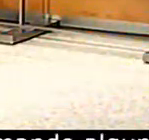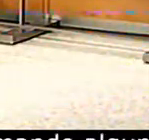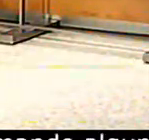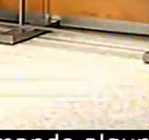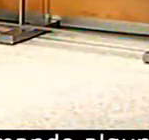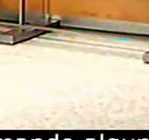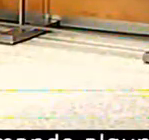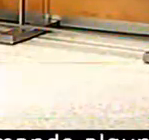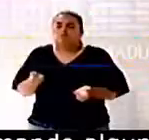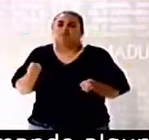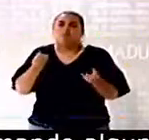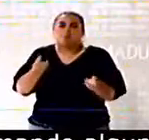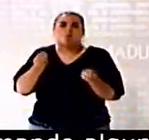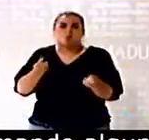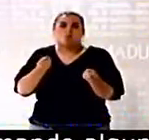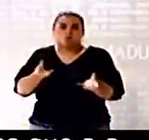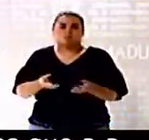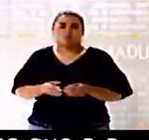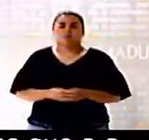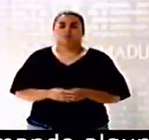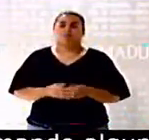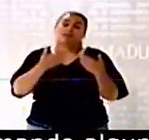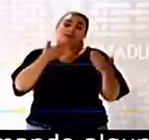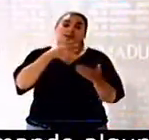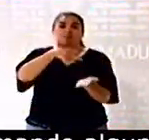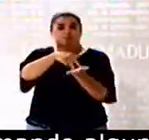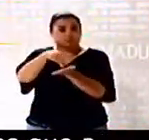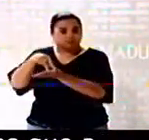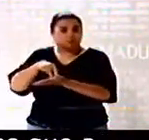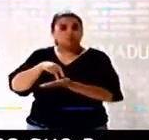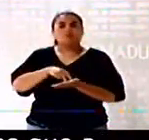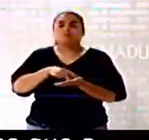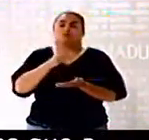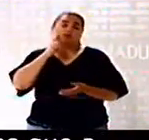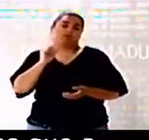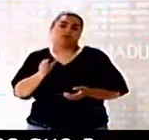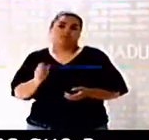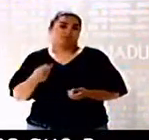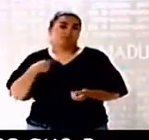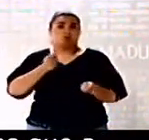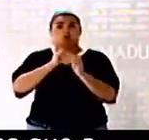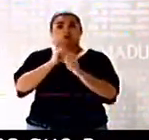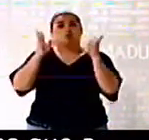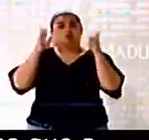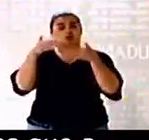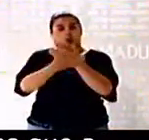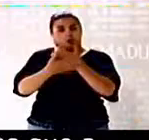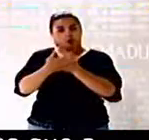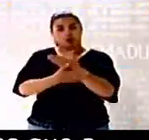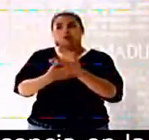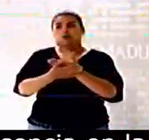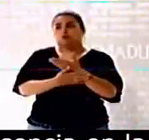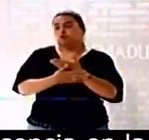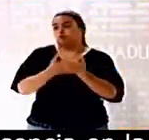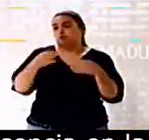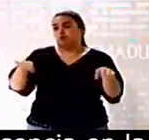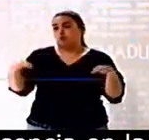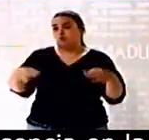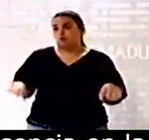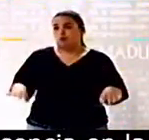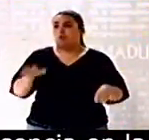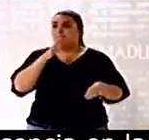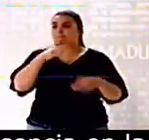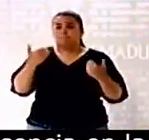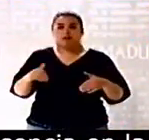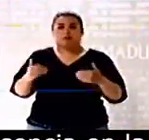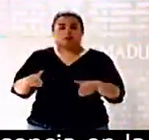a continuación les voy a trasladar. Agradezco su presencia en la habitual rueda de prensa del Consejo de Gobierno ordinario de los miércoles.